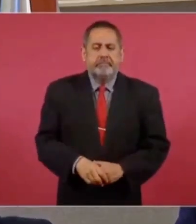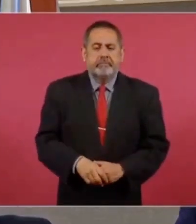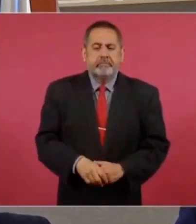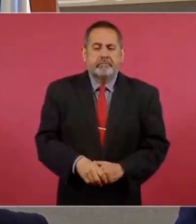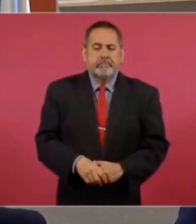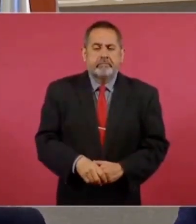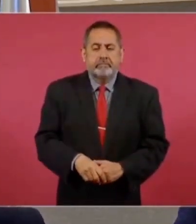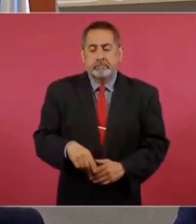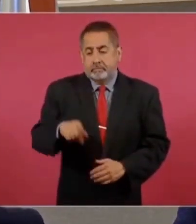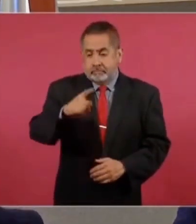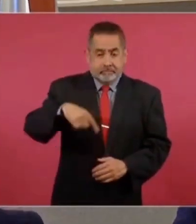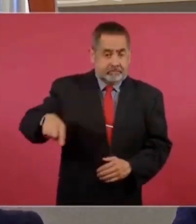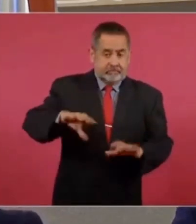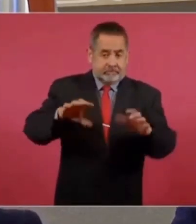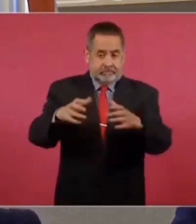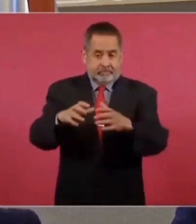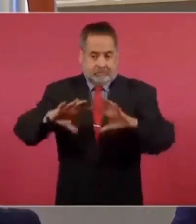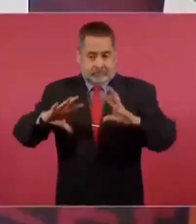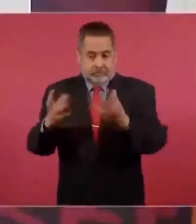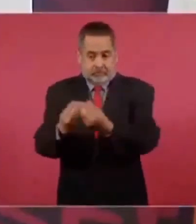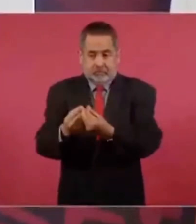No llegan